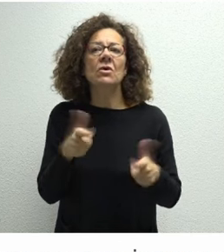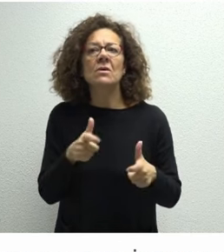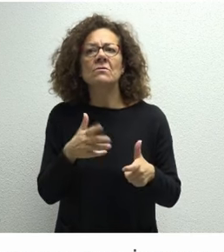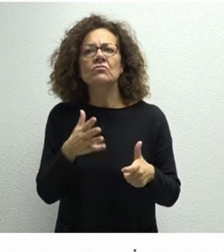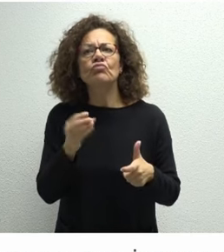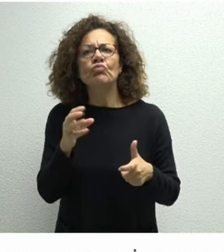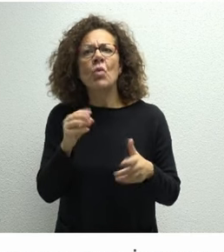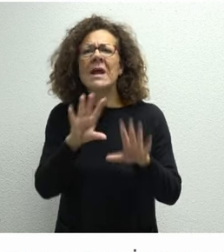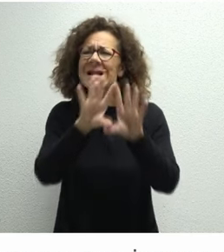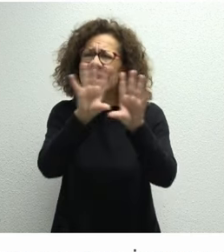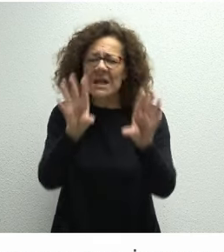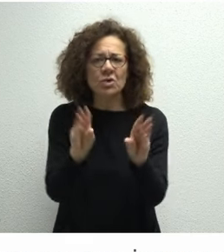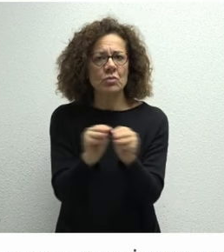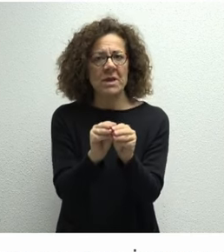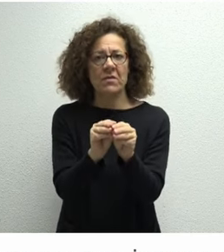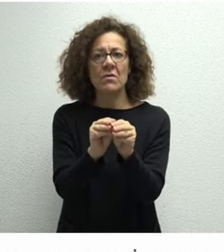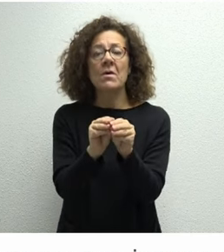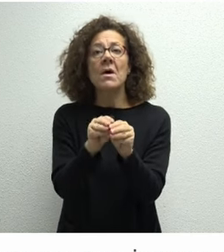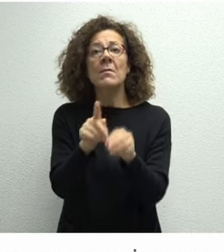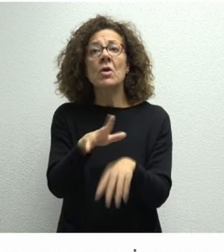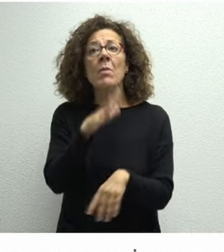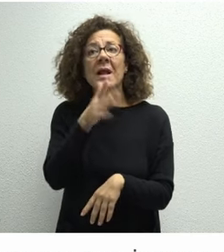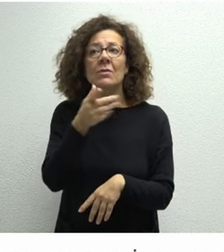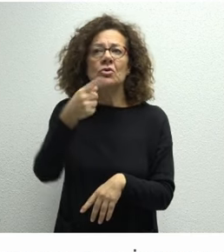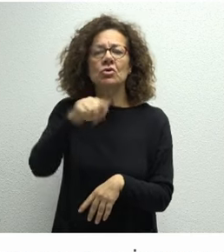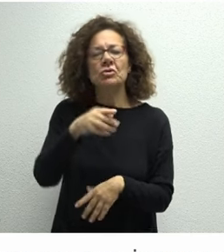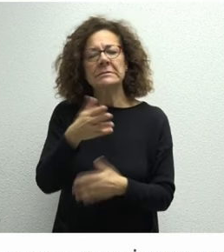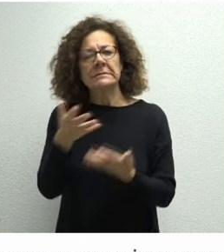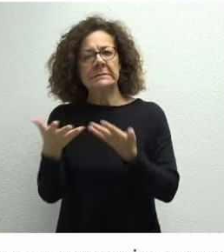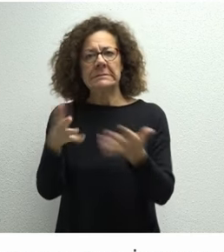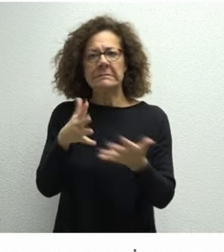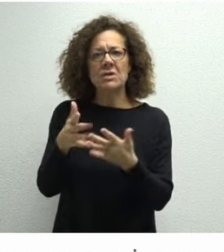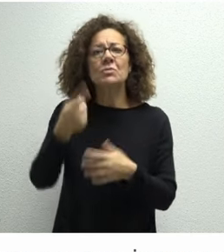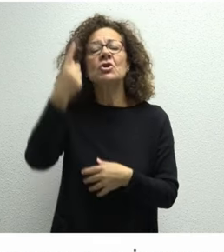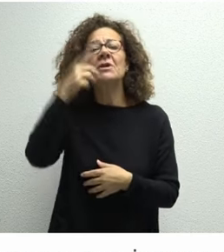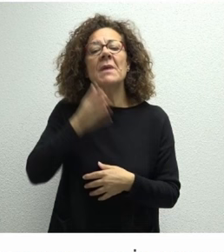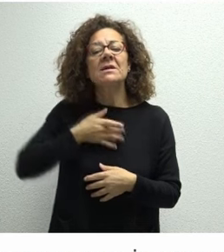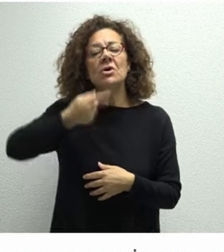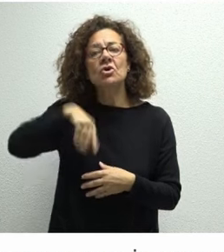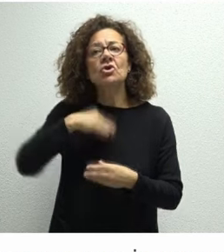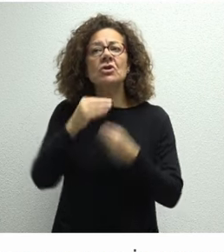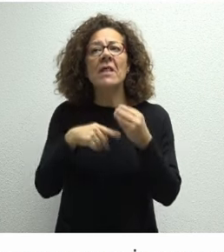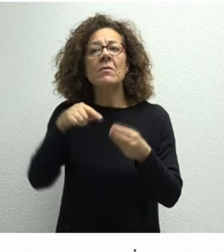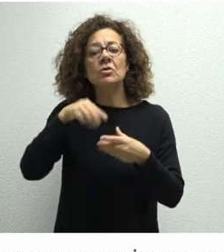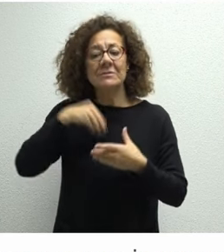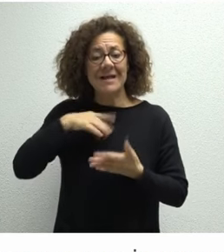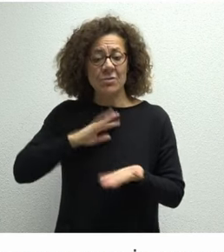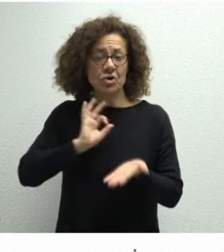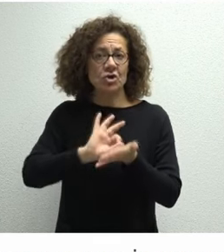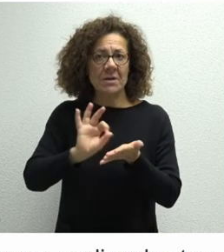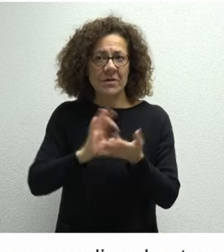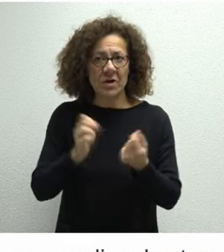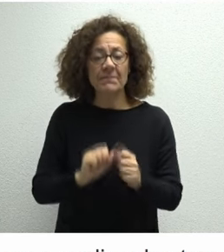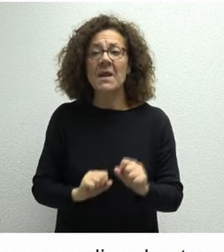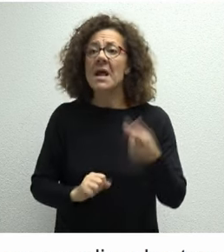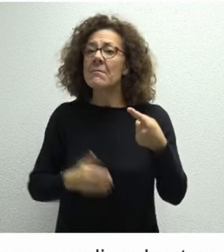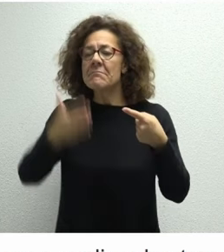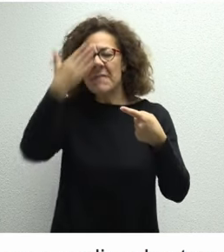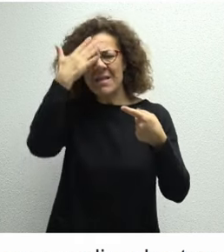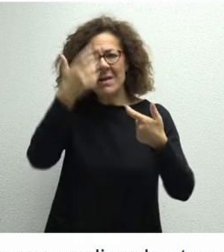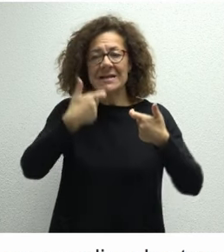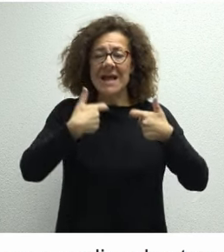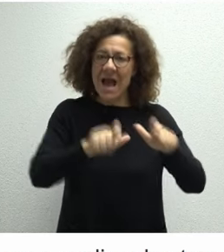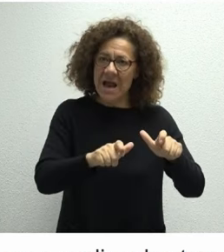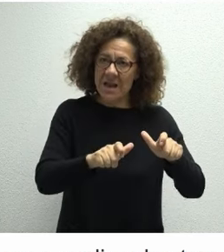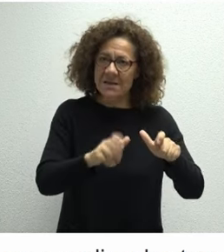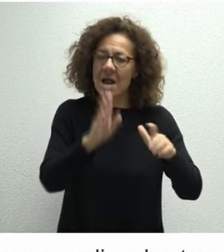muy muy resumido Pero porque os hagáis un poco una idea de de lo que hacemos desde el servicio eh una de las principales áreas